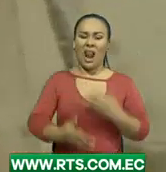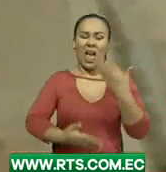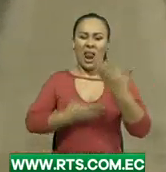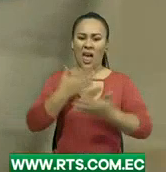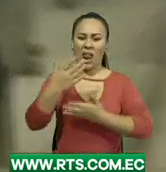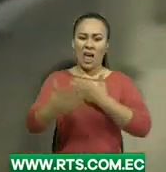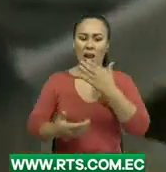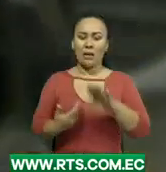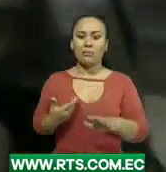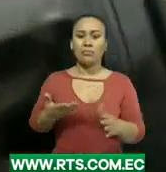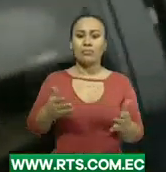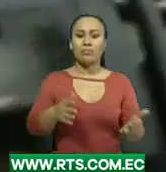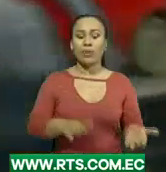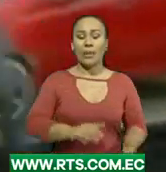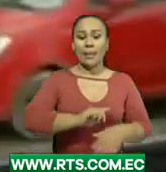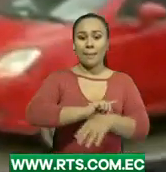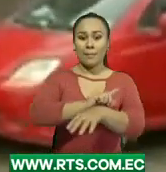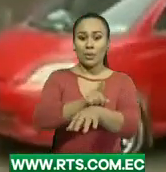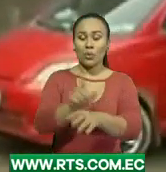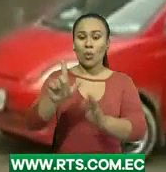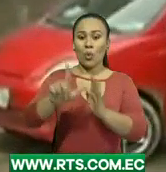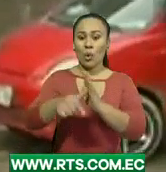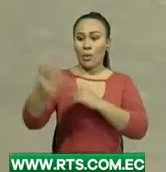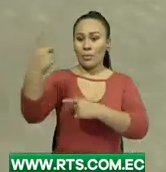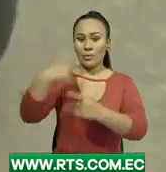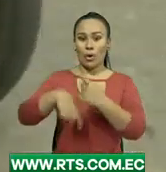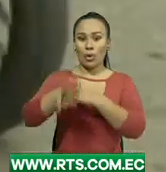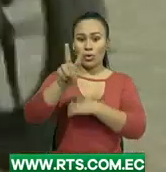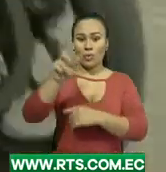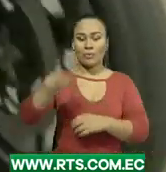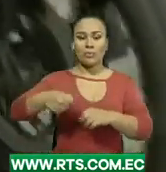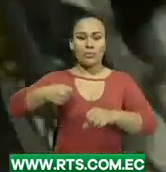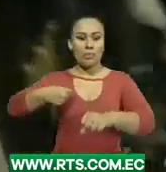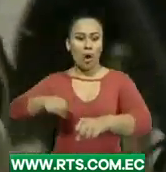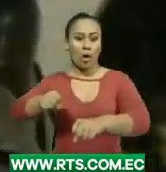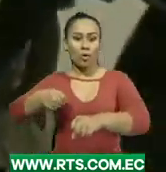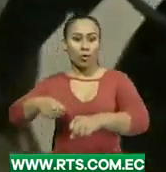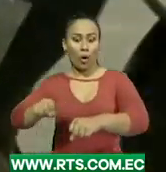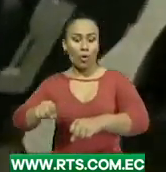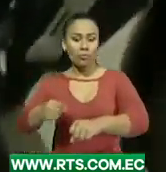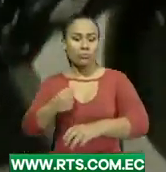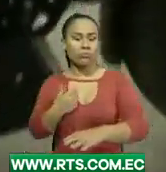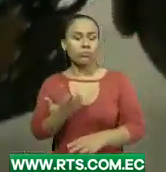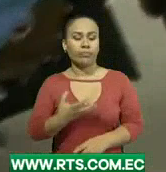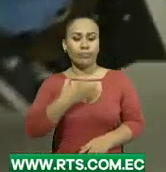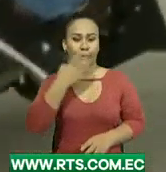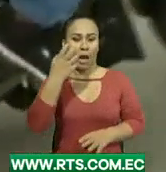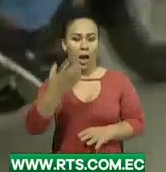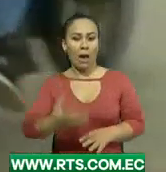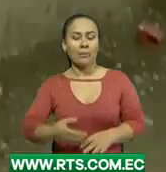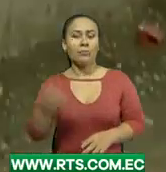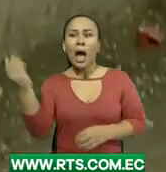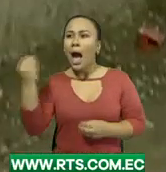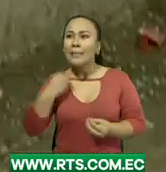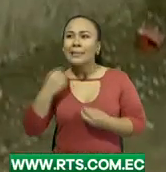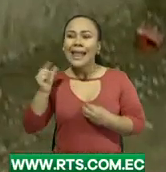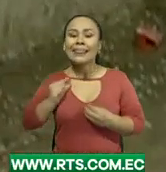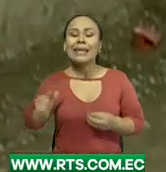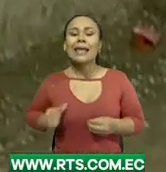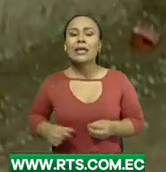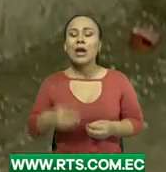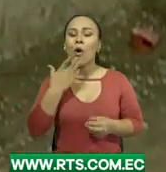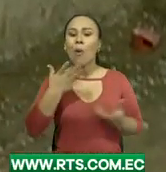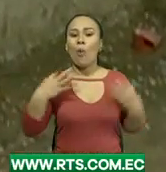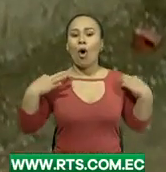de muerte. Minutos más tarde llegaron dos tipos sobre una motocicleta, guiados apenas por las referencias sobre la vestimenta